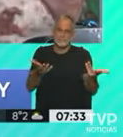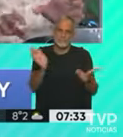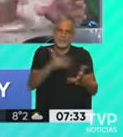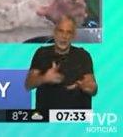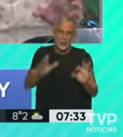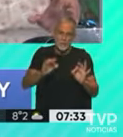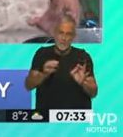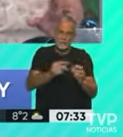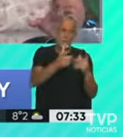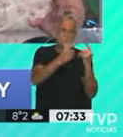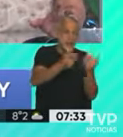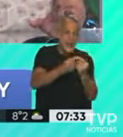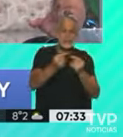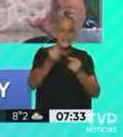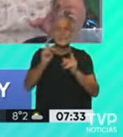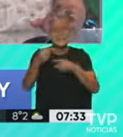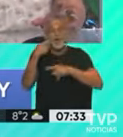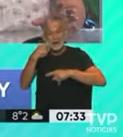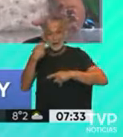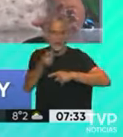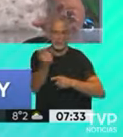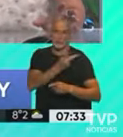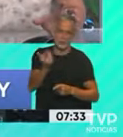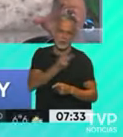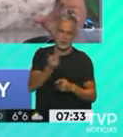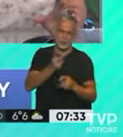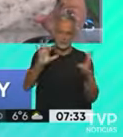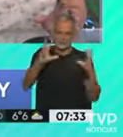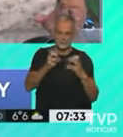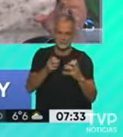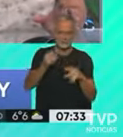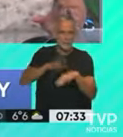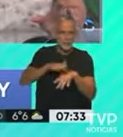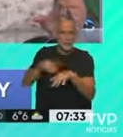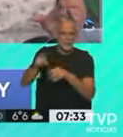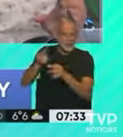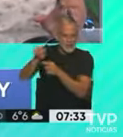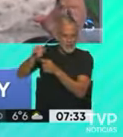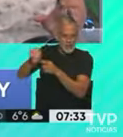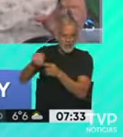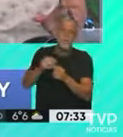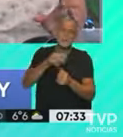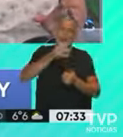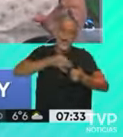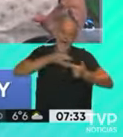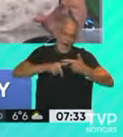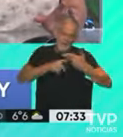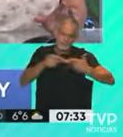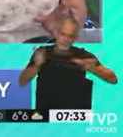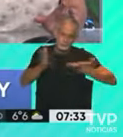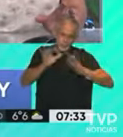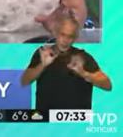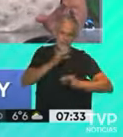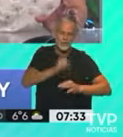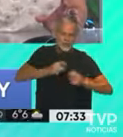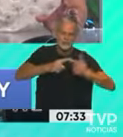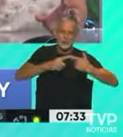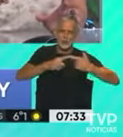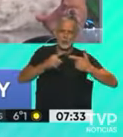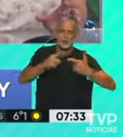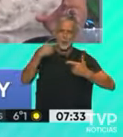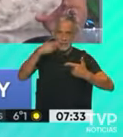de lo vegetal y de la ganadería en cualquiera de sus variantes porque las cabras las vacas todos entran dentro de lo